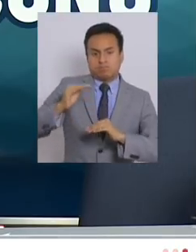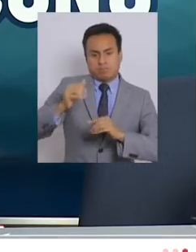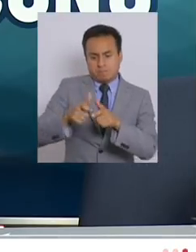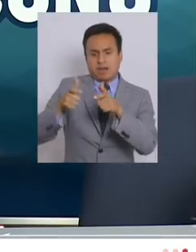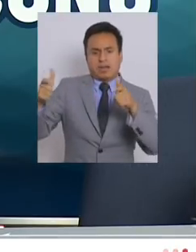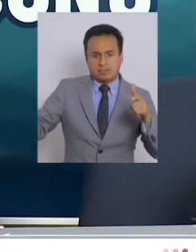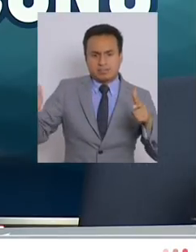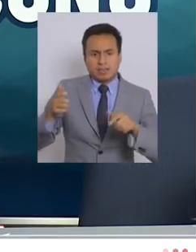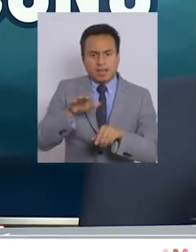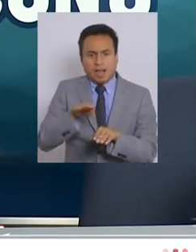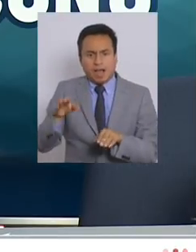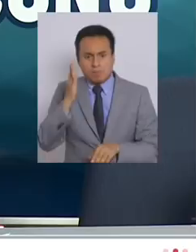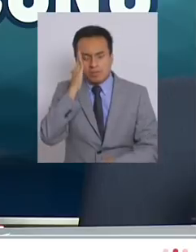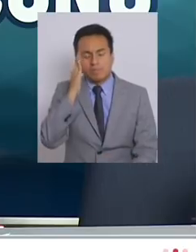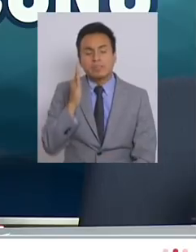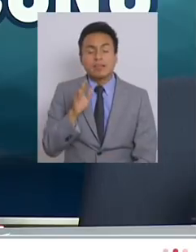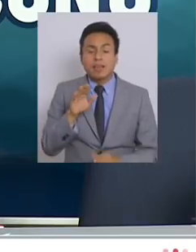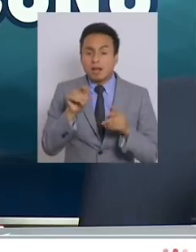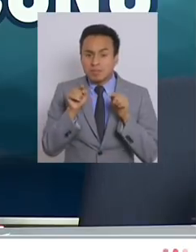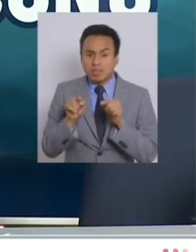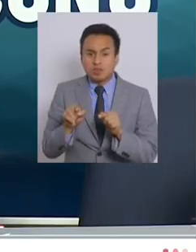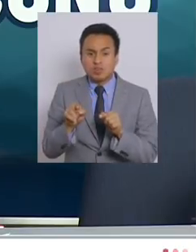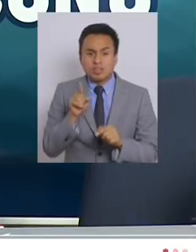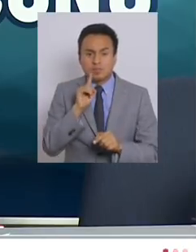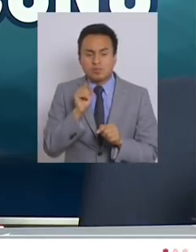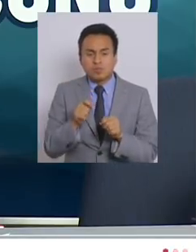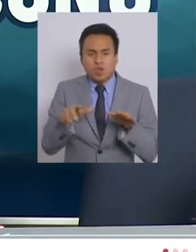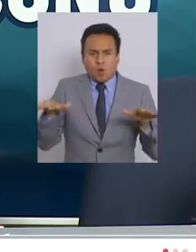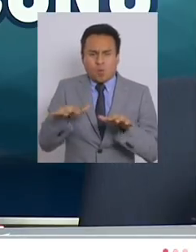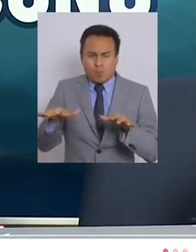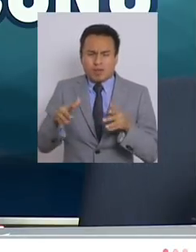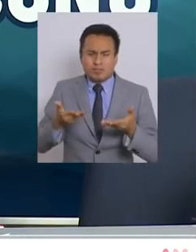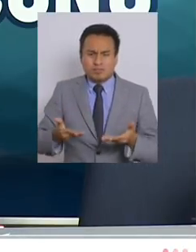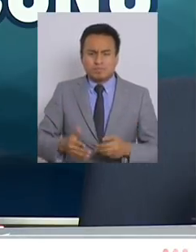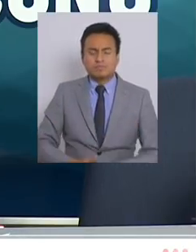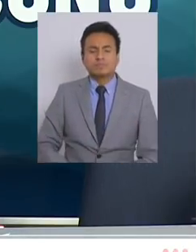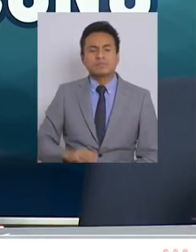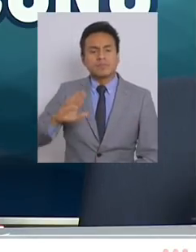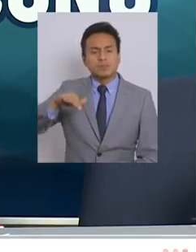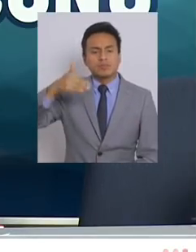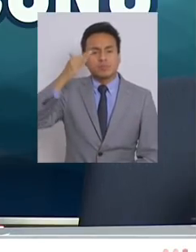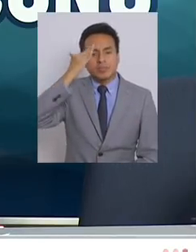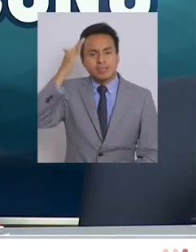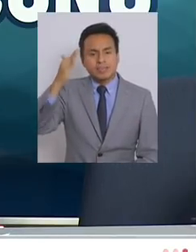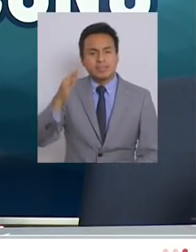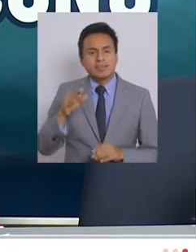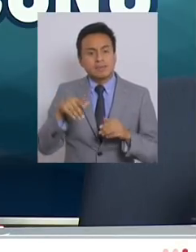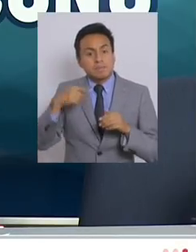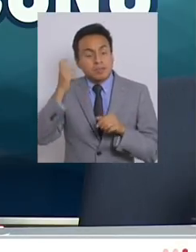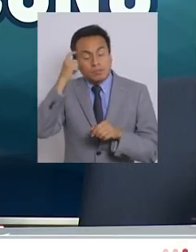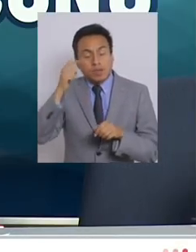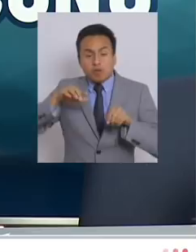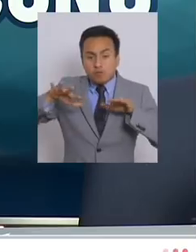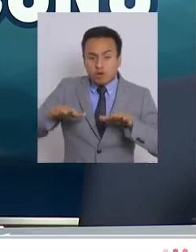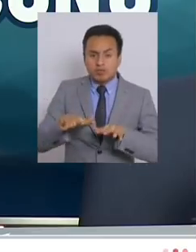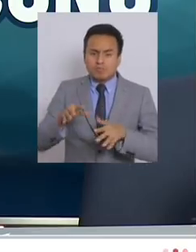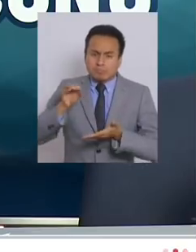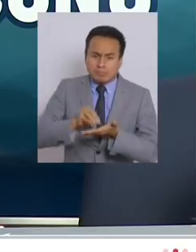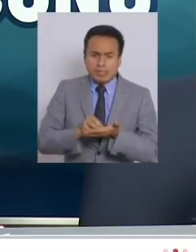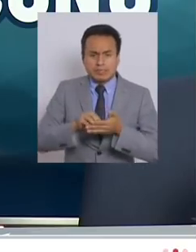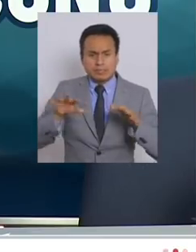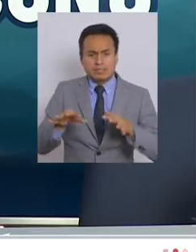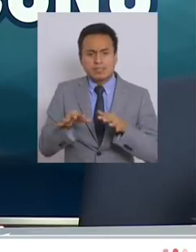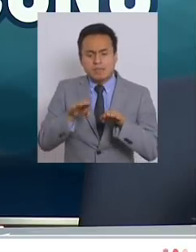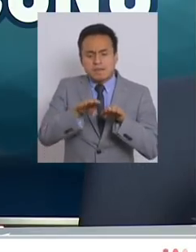capacidad y a pesar de ello tenemos una alta ocupación en los próximos días esperamos hacer un esfuerzo adicional